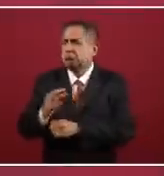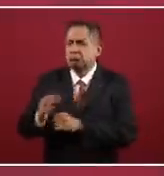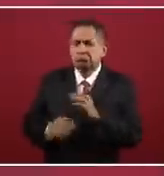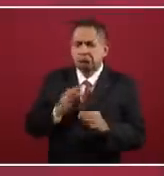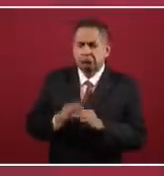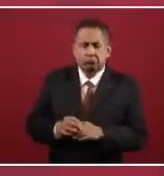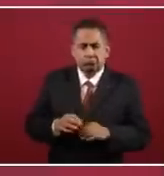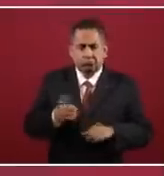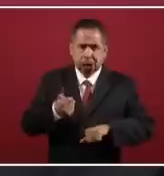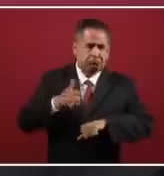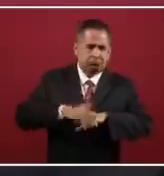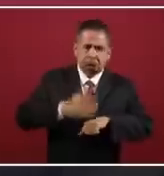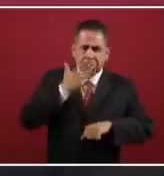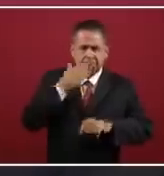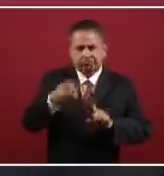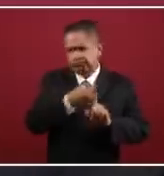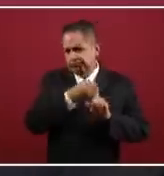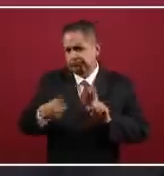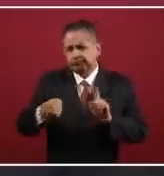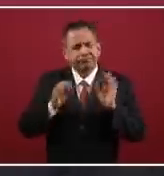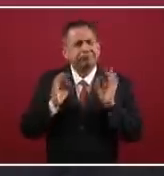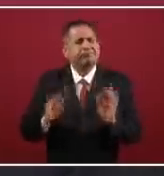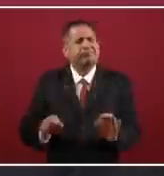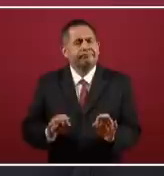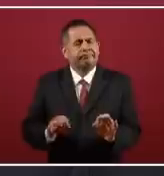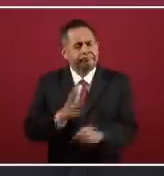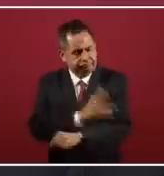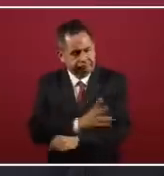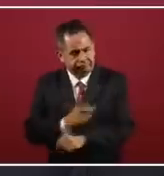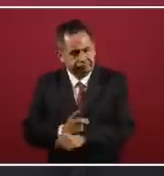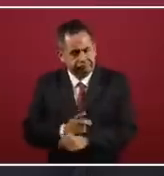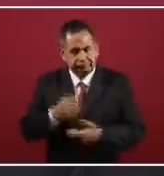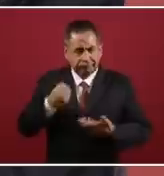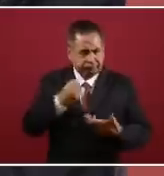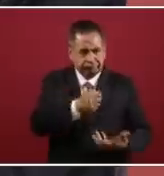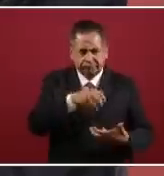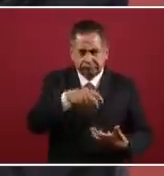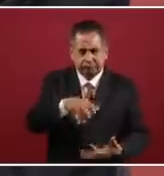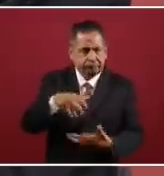Se administraron con honestidad los recursos,